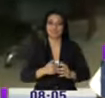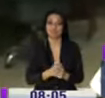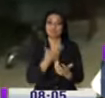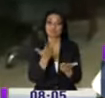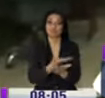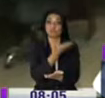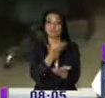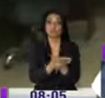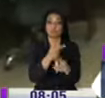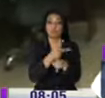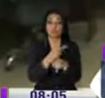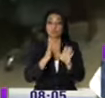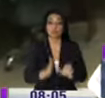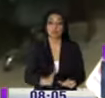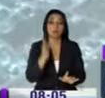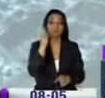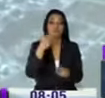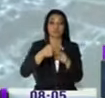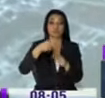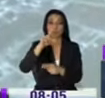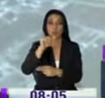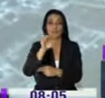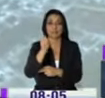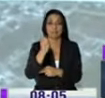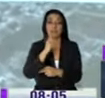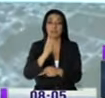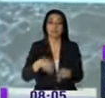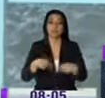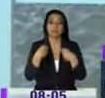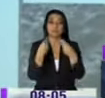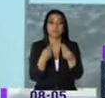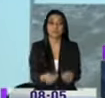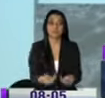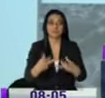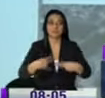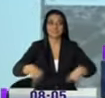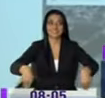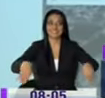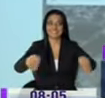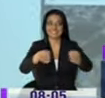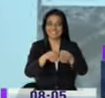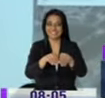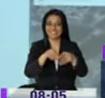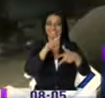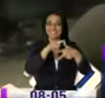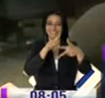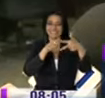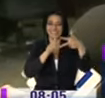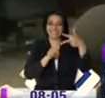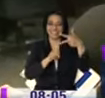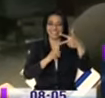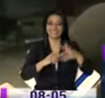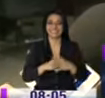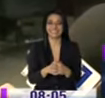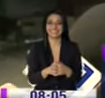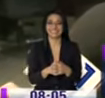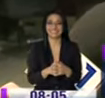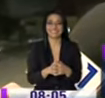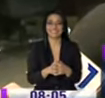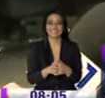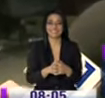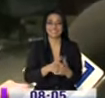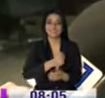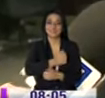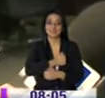la concejal Luisa Maldonado fue que se entregue por completo el predio, ya que está dividido en 3 lotes. Y la tercera parte es de propiedad de